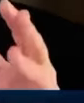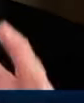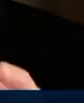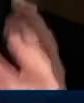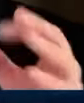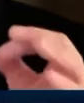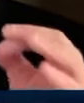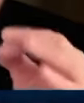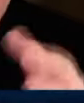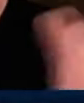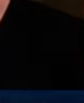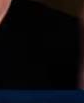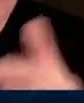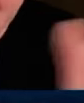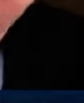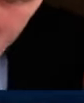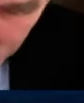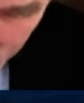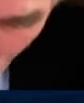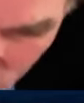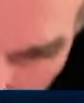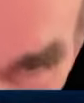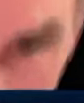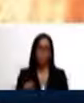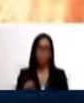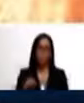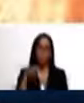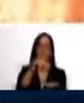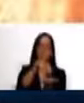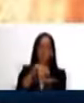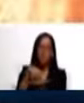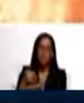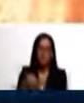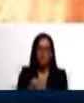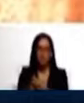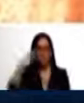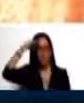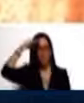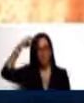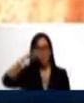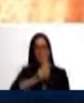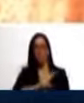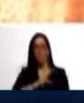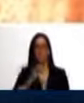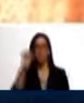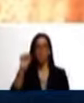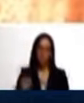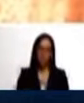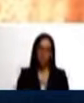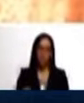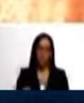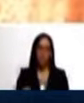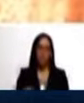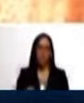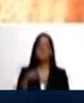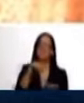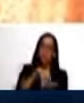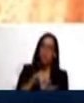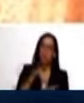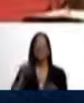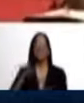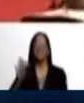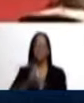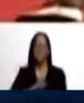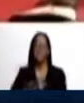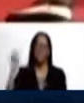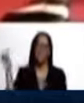que maduro lo digo de nuevo maduro no quiere salir del Poder y se necesita mucho